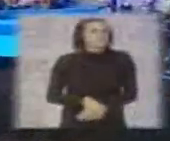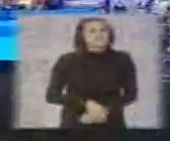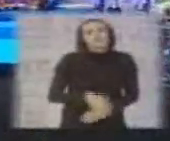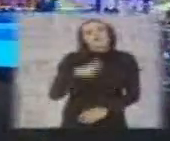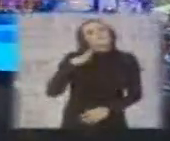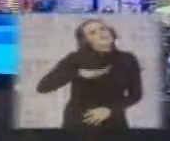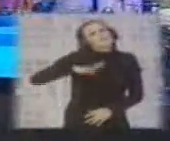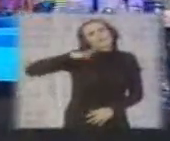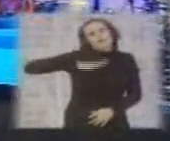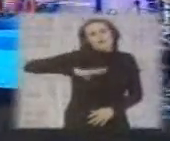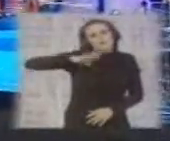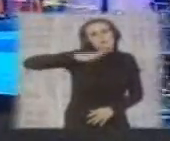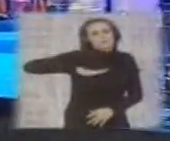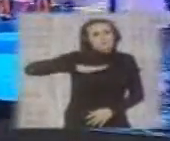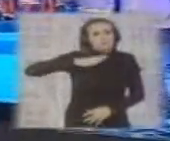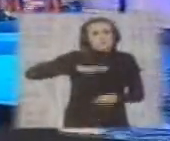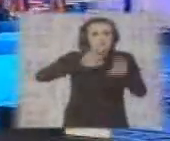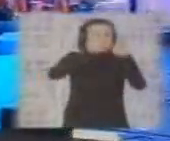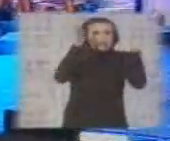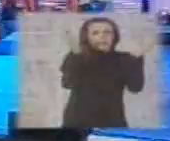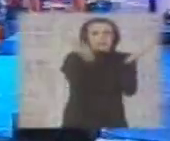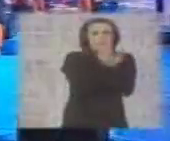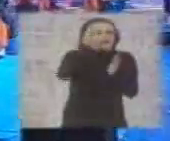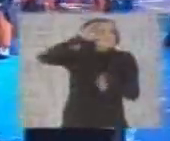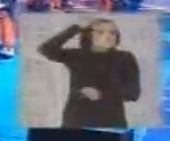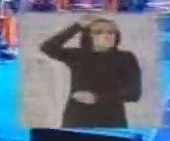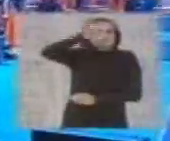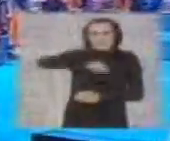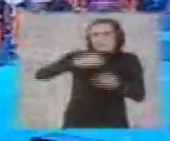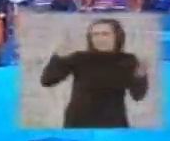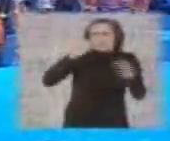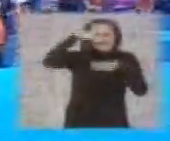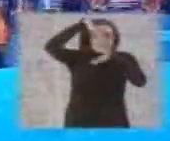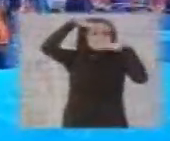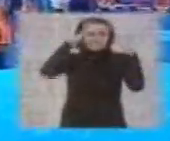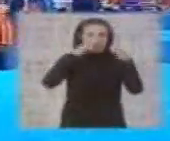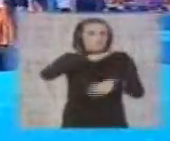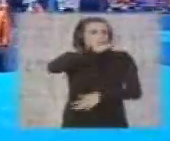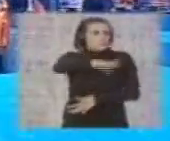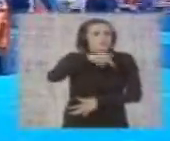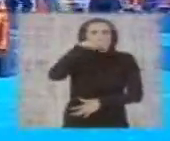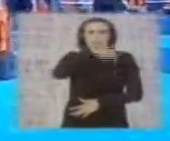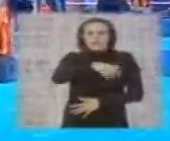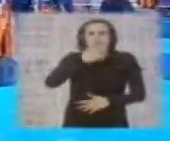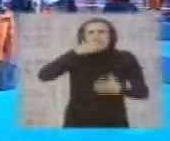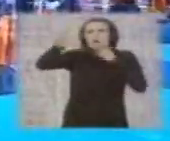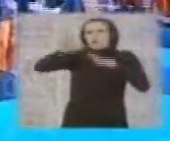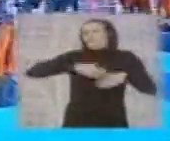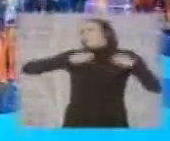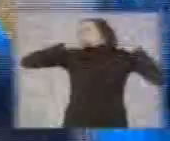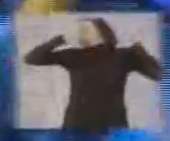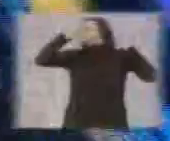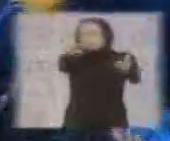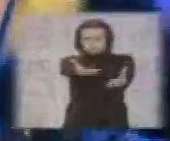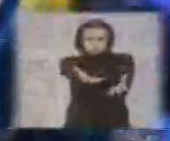Por favor, la tienen que escuchar, muy atentos porque se va a